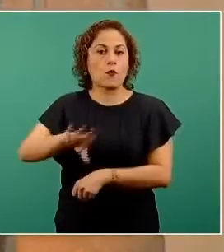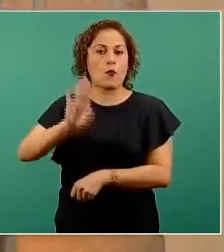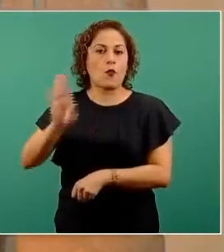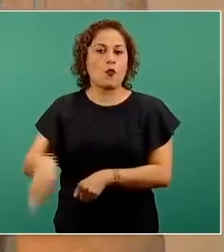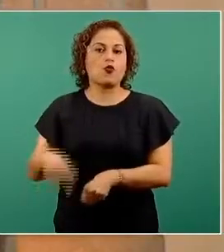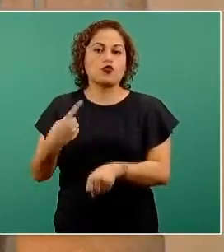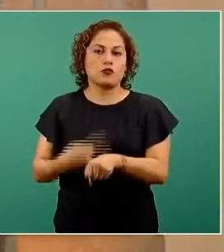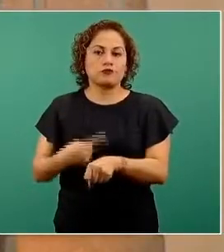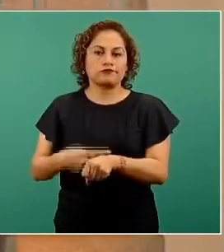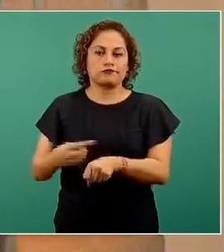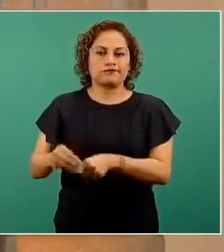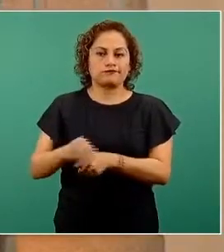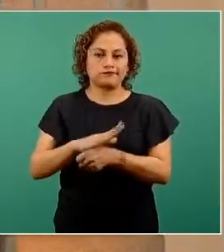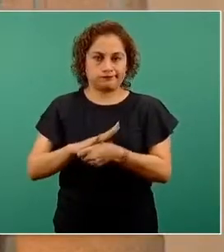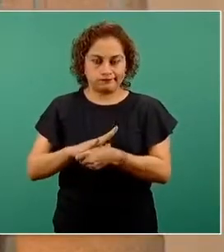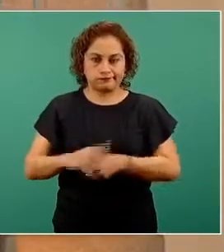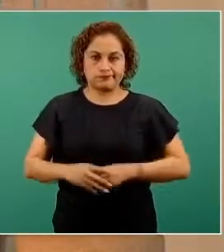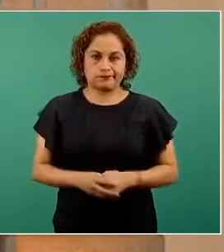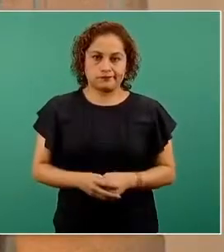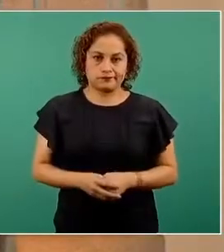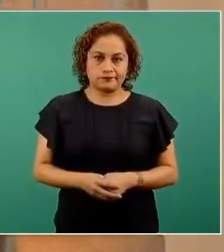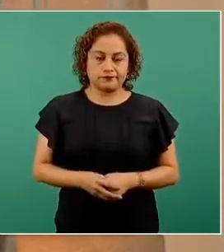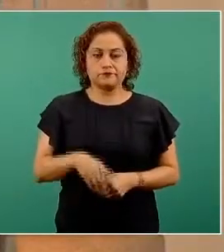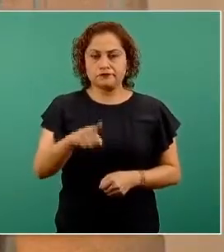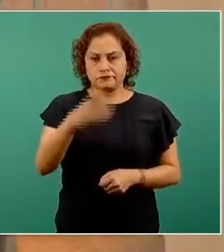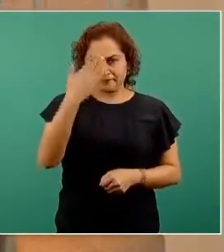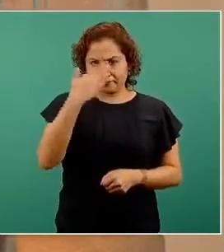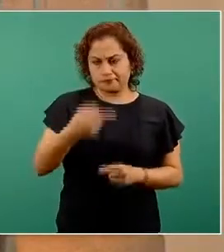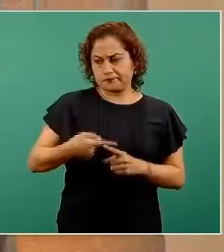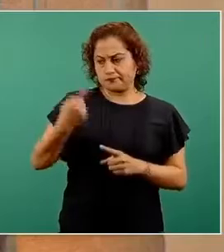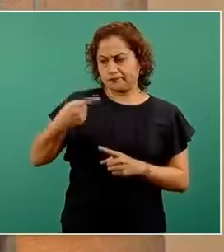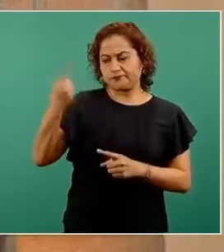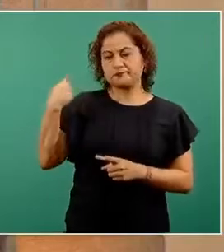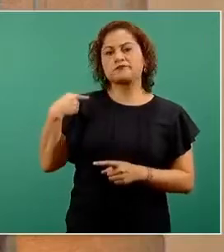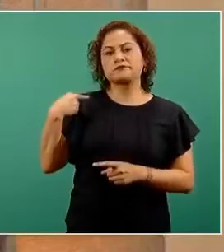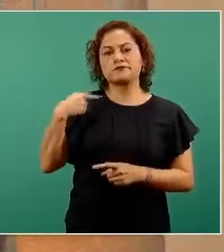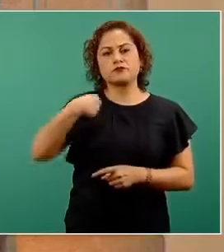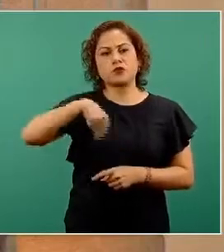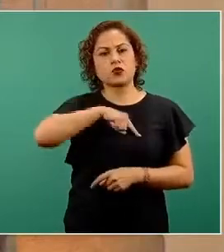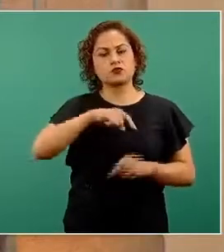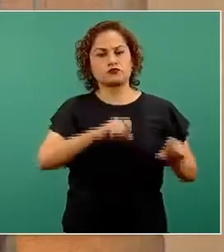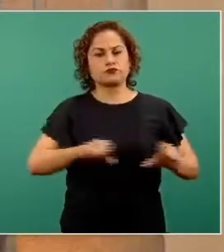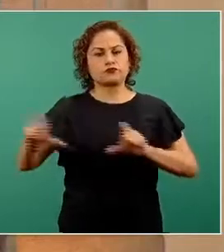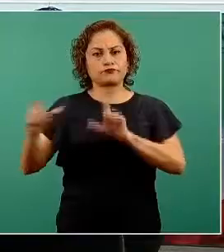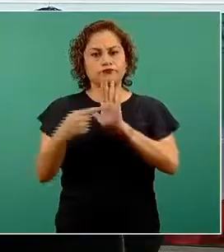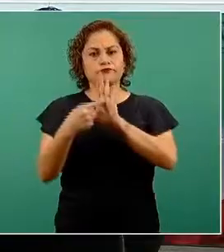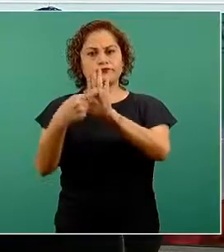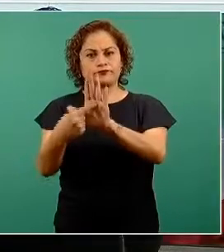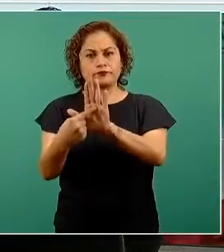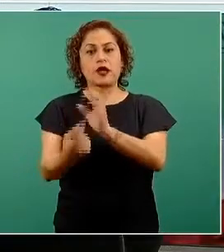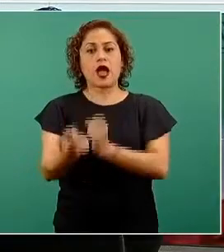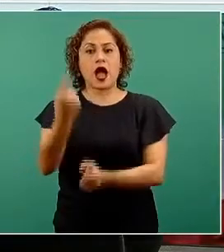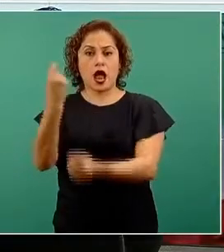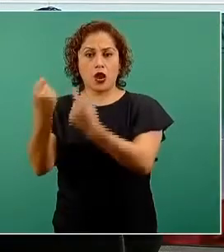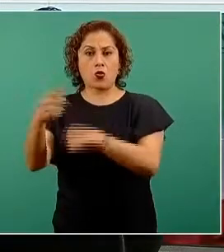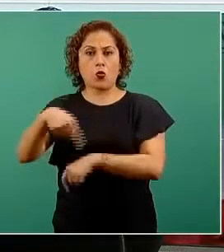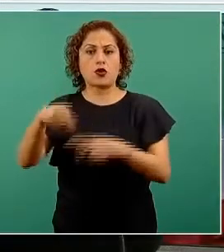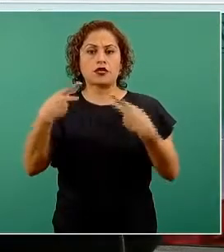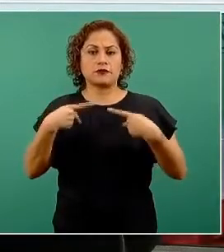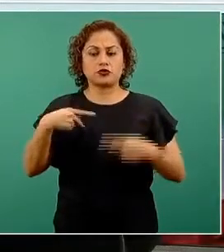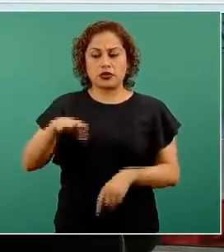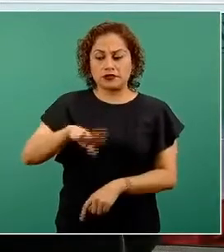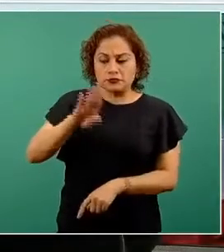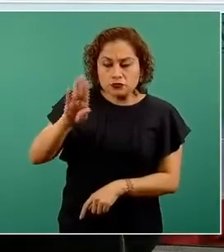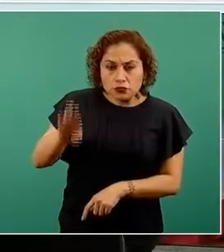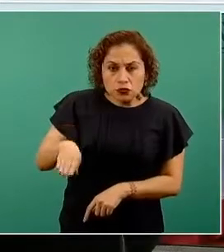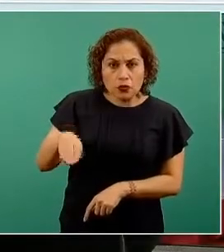la COVID-19. Como hemos estado viendo en últimos días, hay un número de personas que están todavía en un estatus